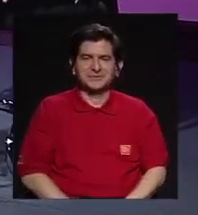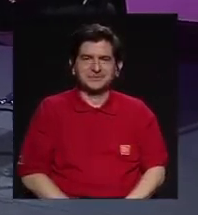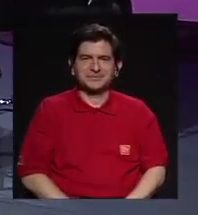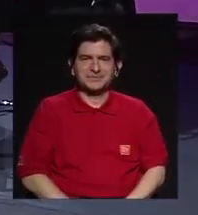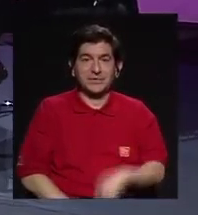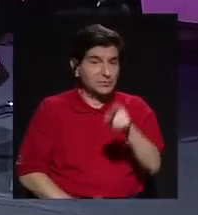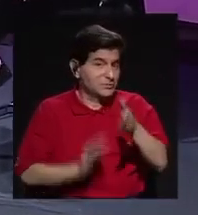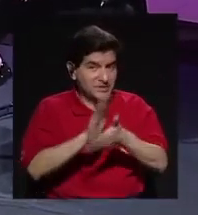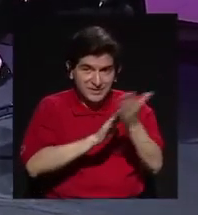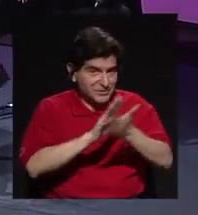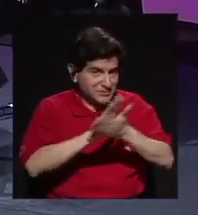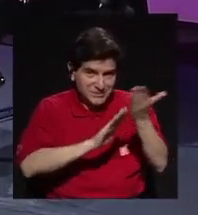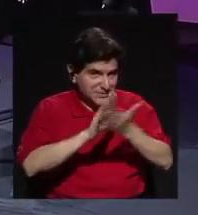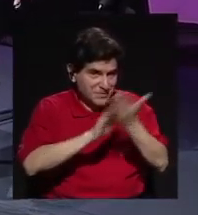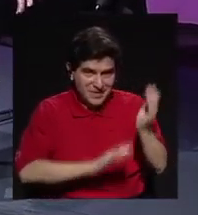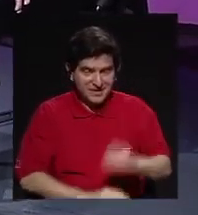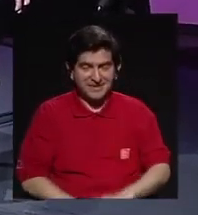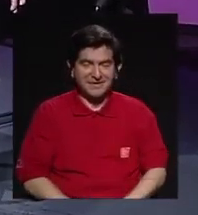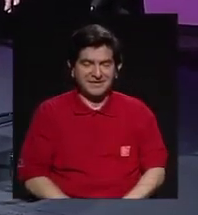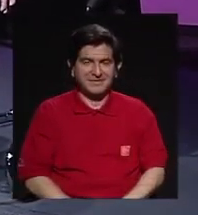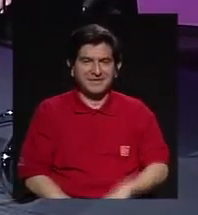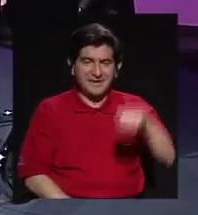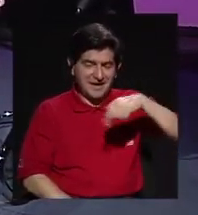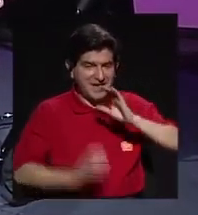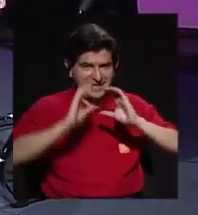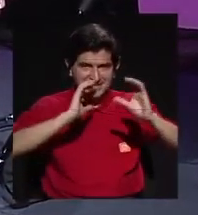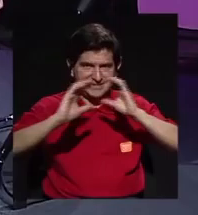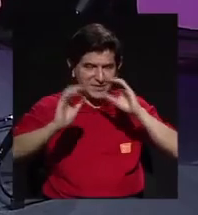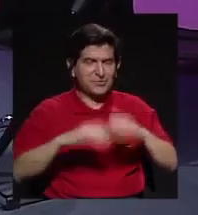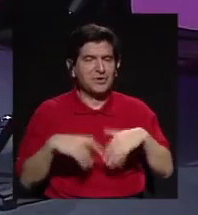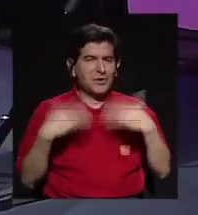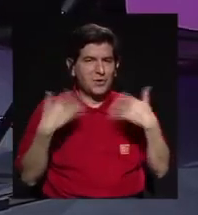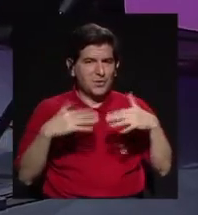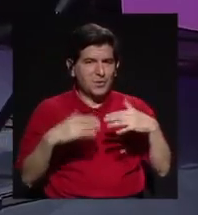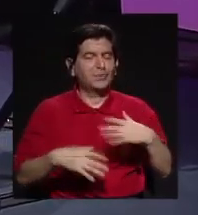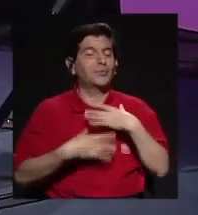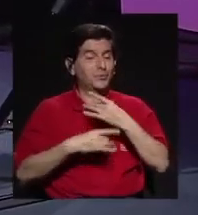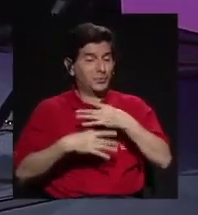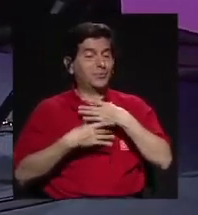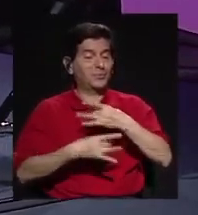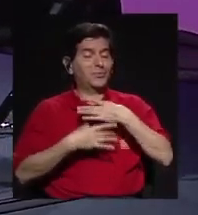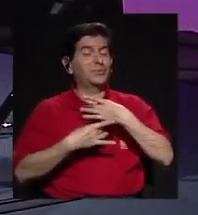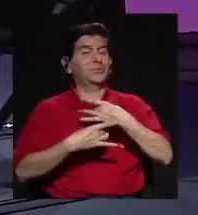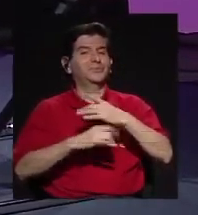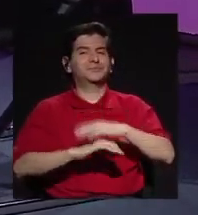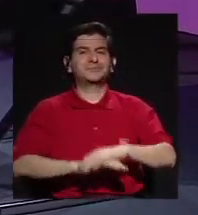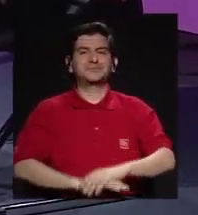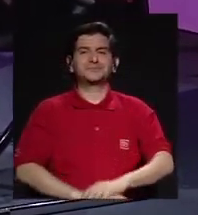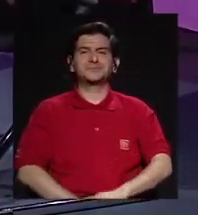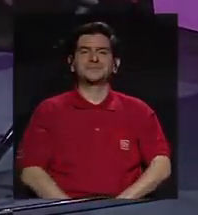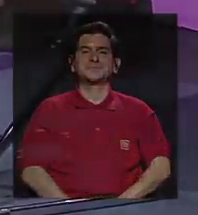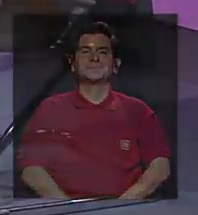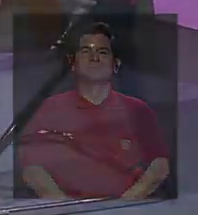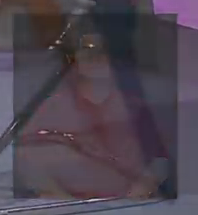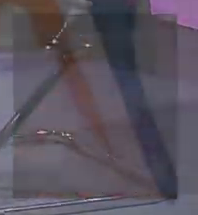no se mueva de ahí. Esta conversación está cada vez más interesante.